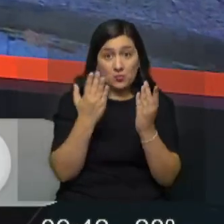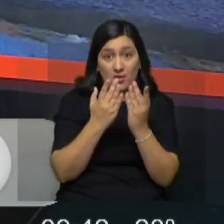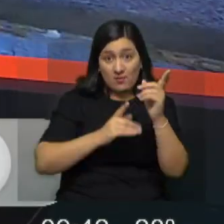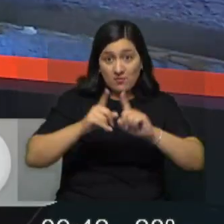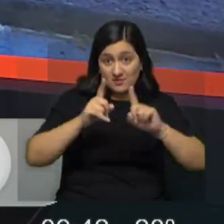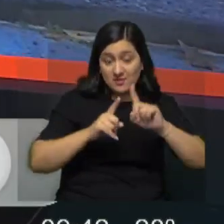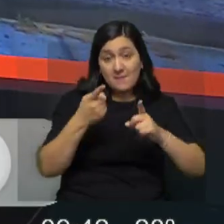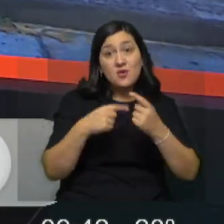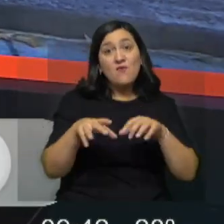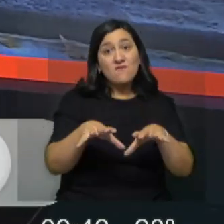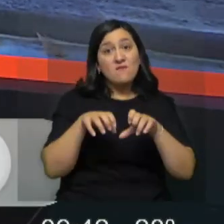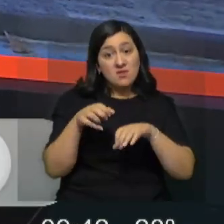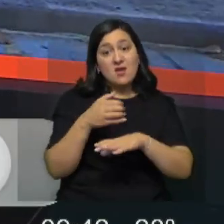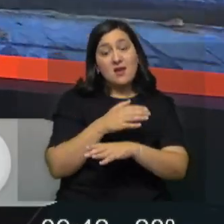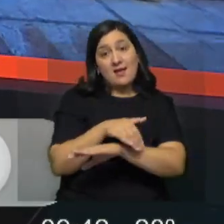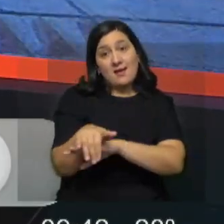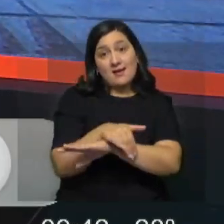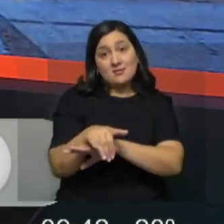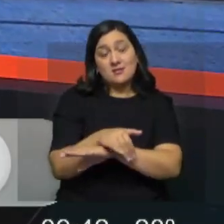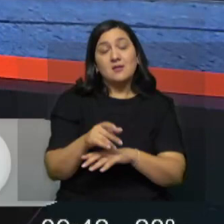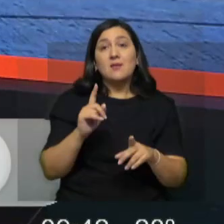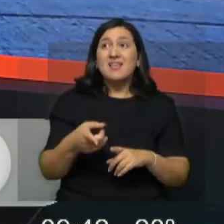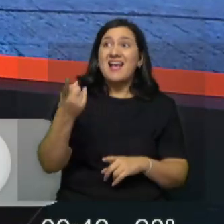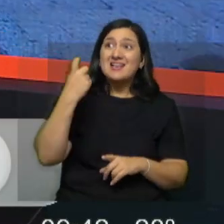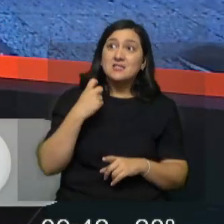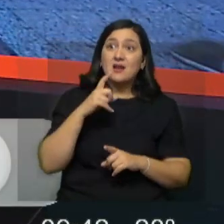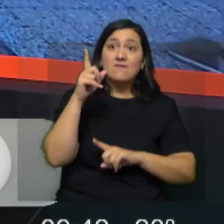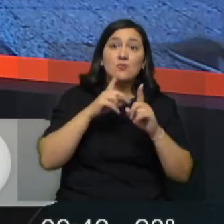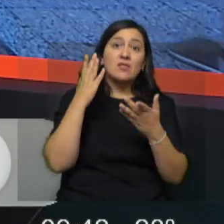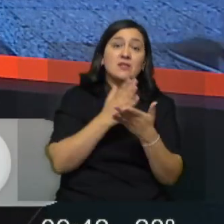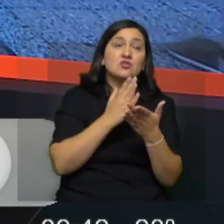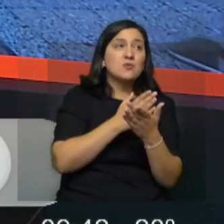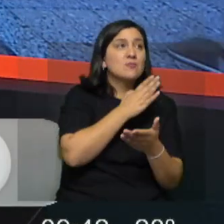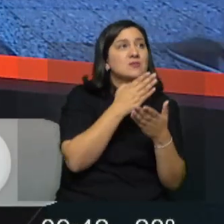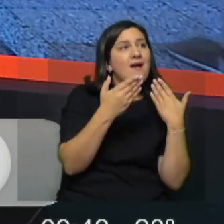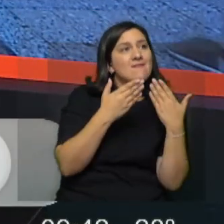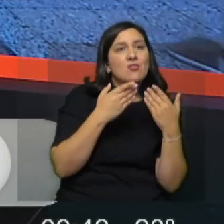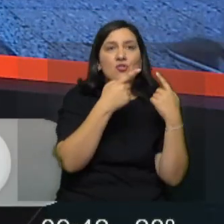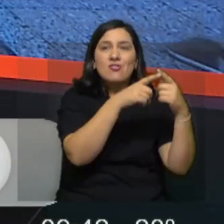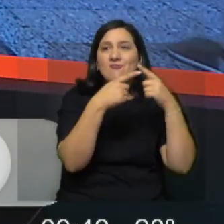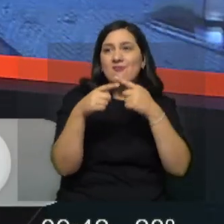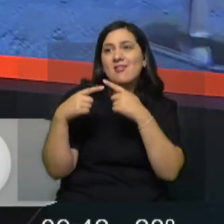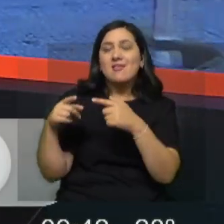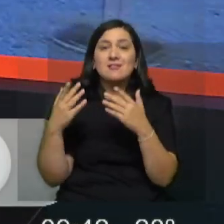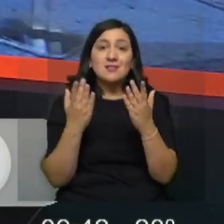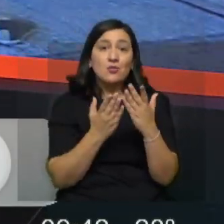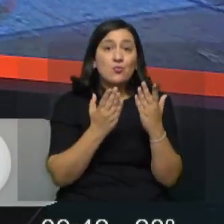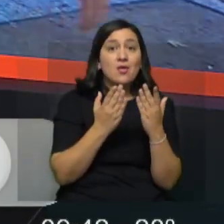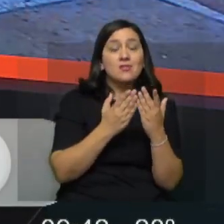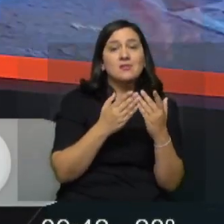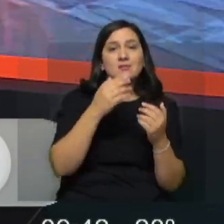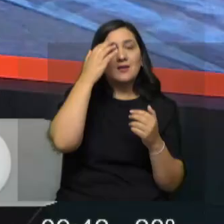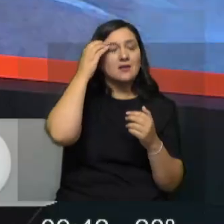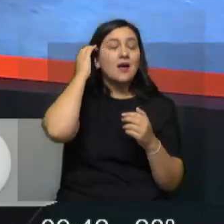¿no? En la Facultad de Derecho, cuando íbamos dialogando con los distintos estudiantes que iban ingresando allí a la facultad. Vamos a hablar con